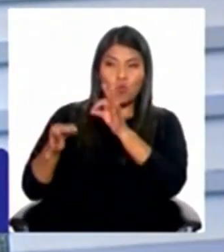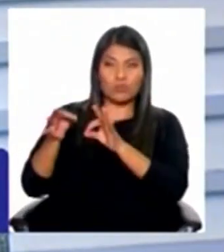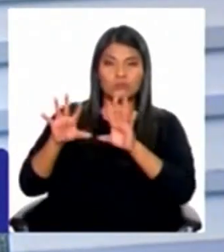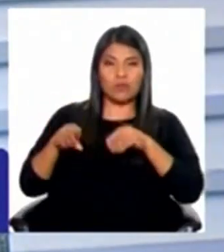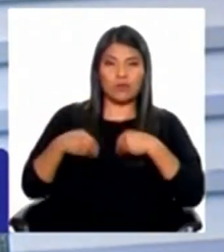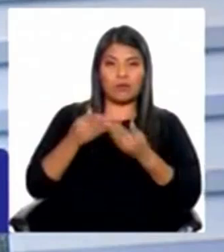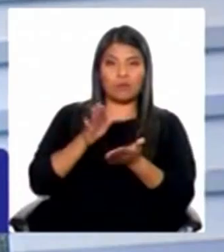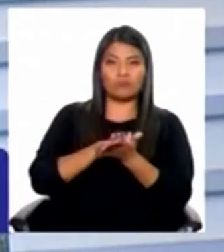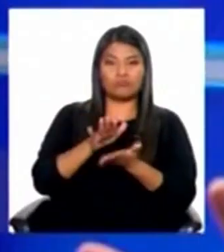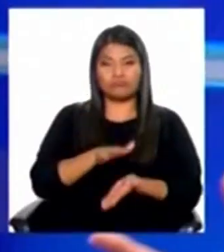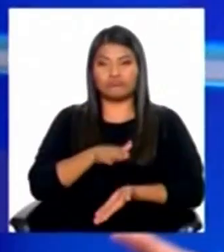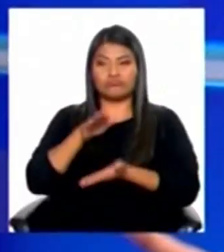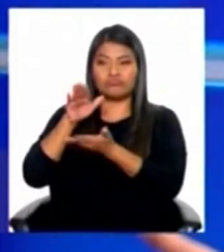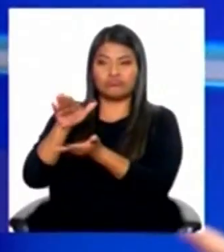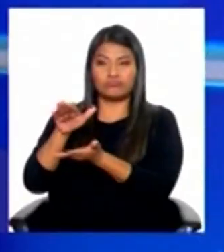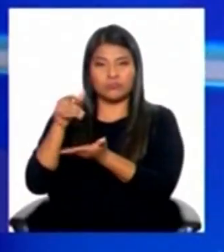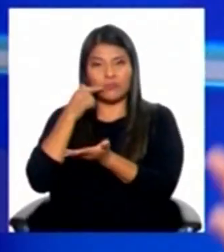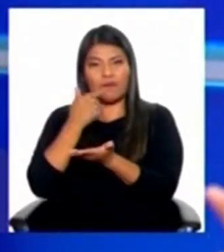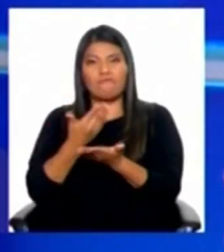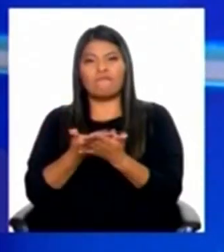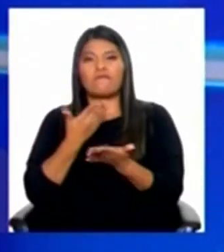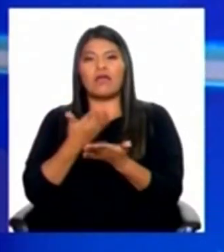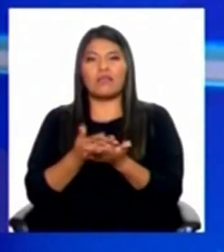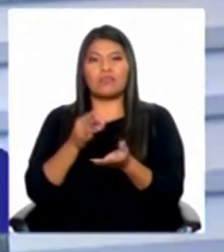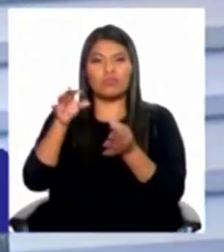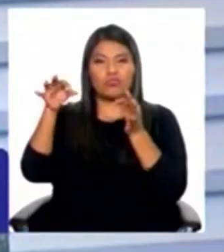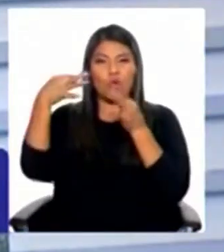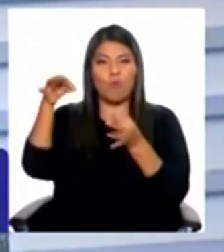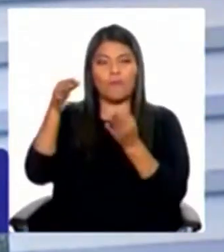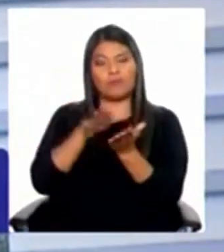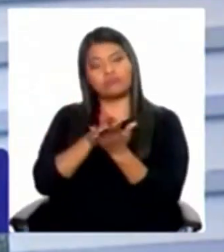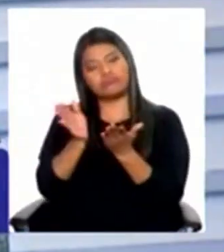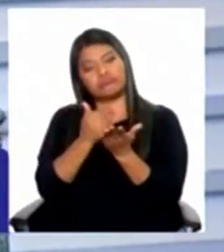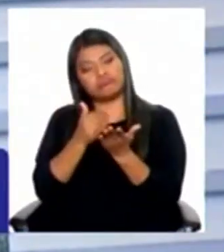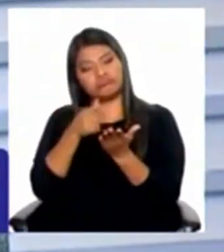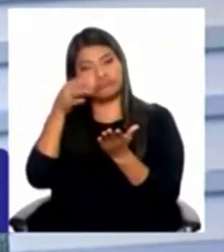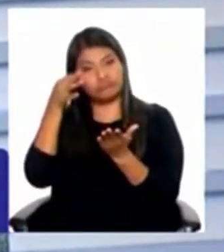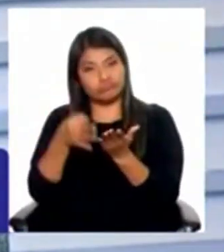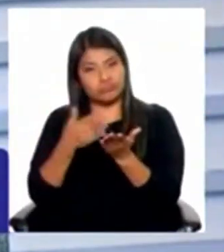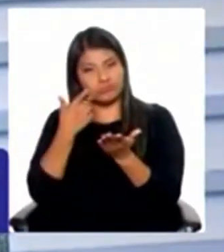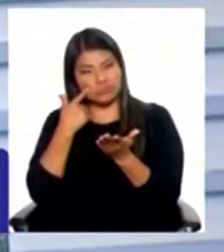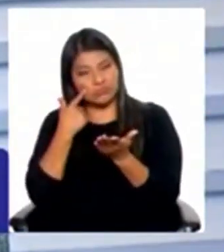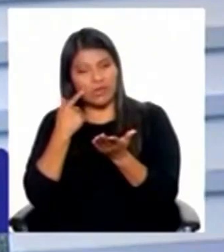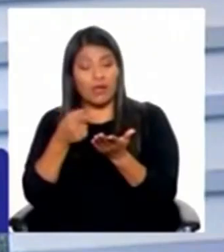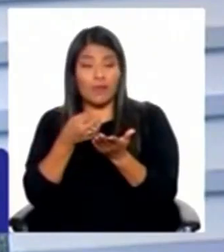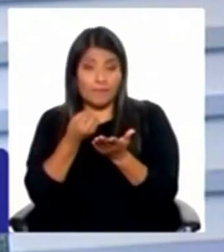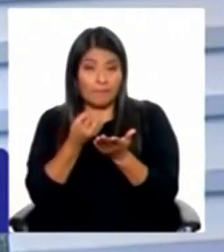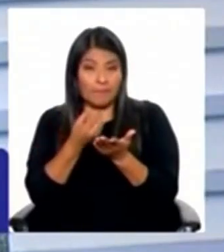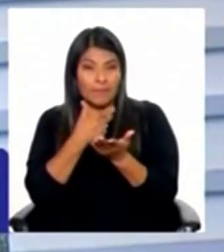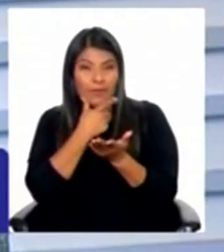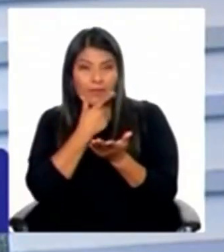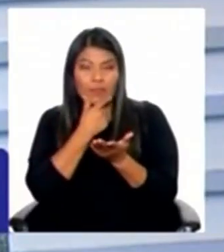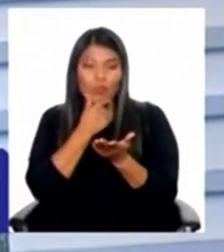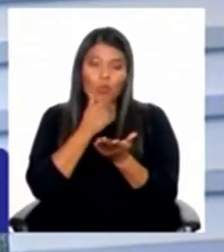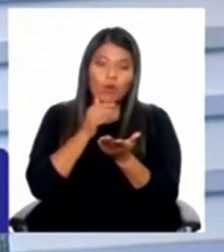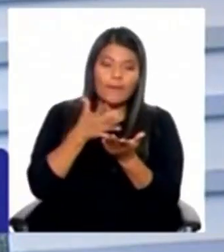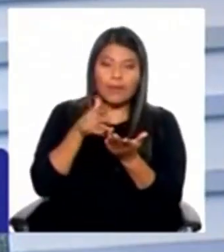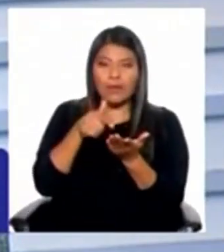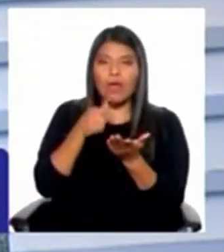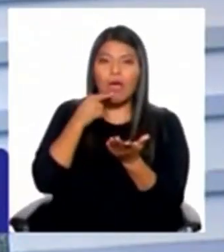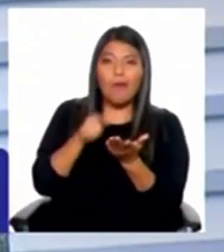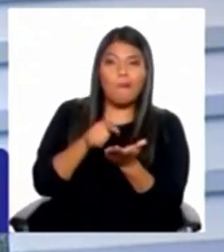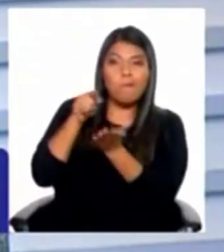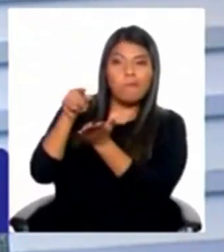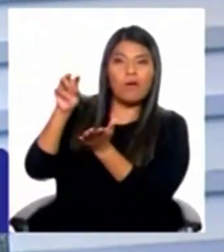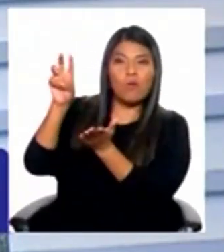porque no se presentaron elementos sustantivos justamente para que se pueda otorgar o establecer esta prisión. en